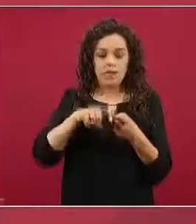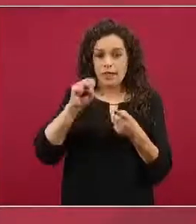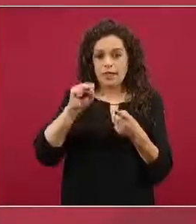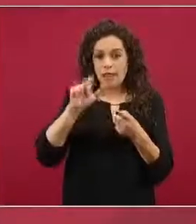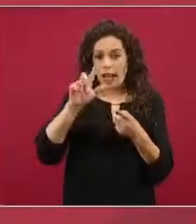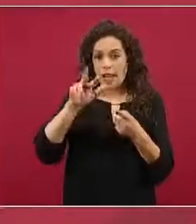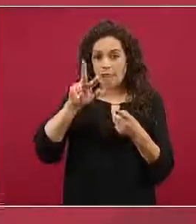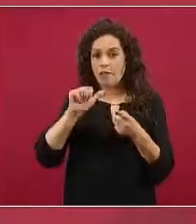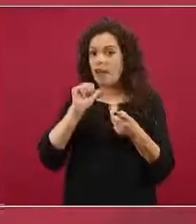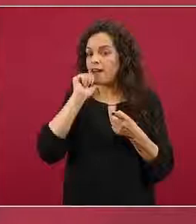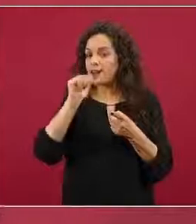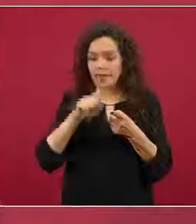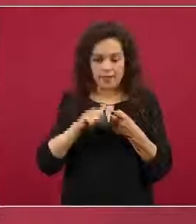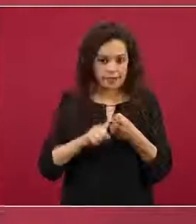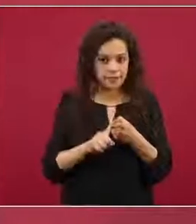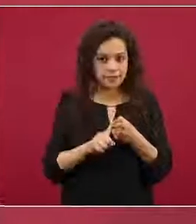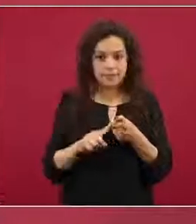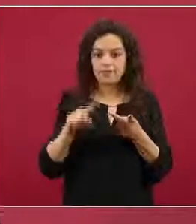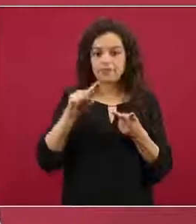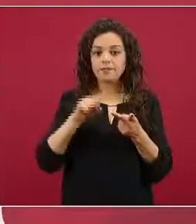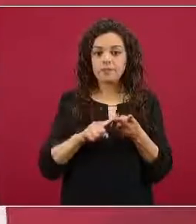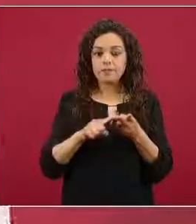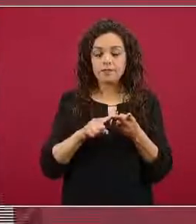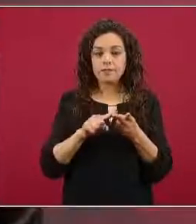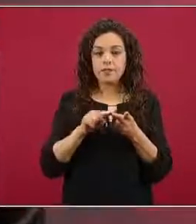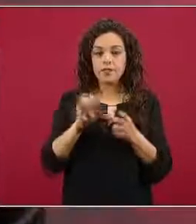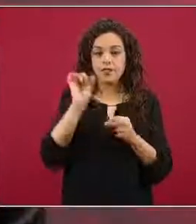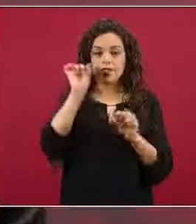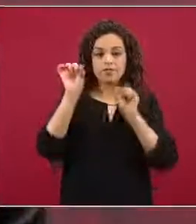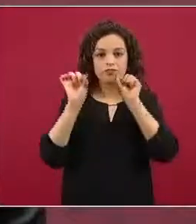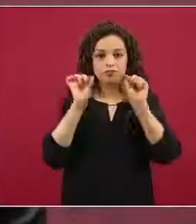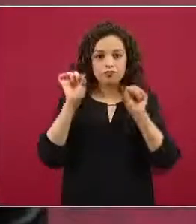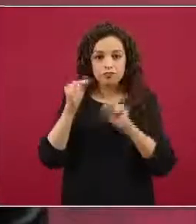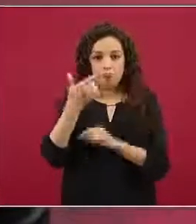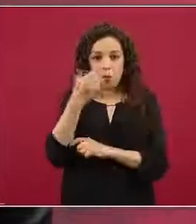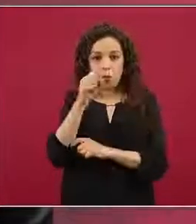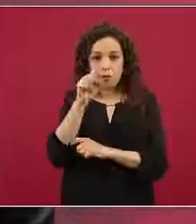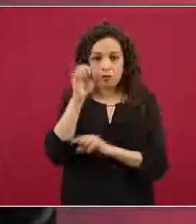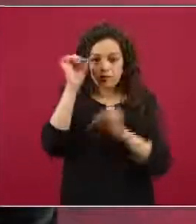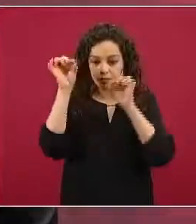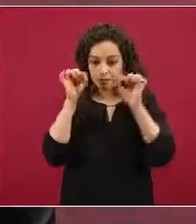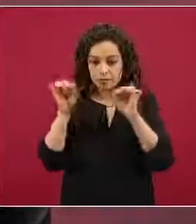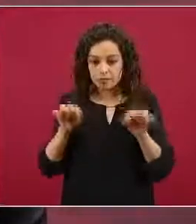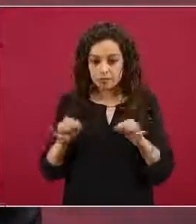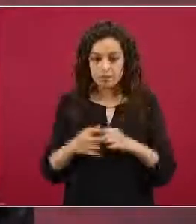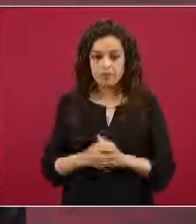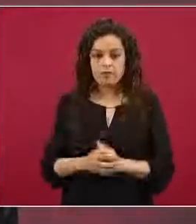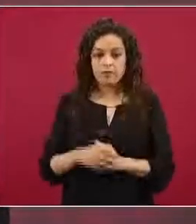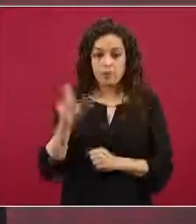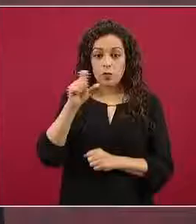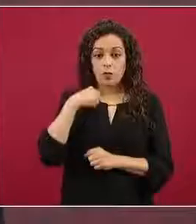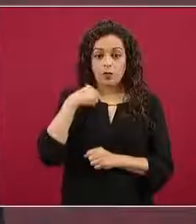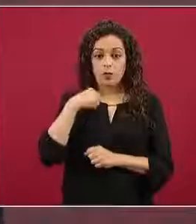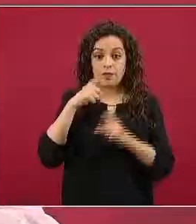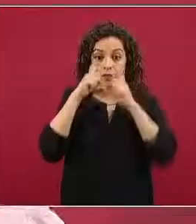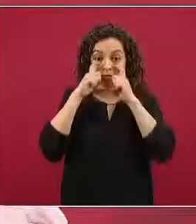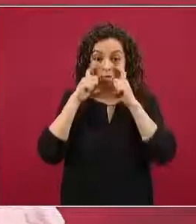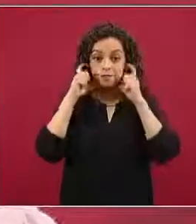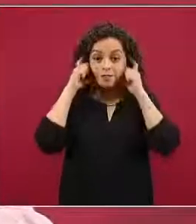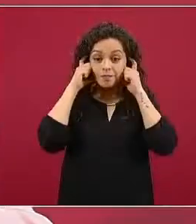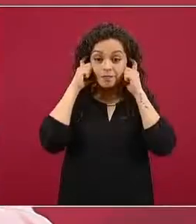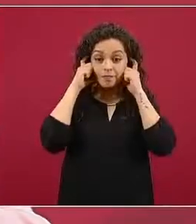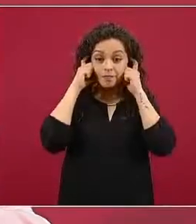ni mis aerosoles a la hora de colocarlo, ¿qué creen? Lo voy a hacer así.